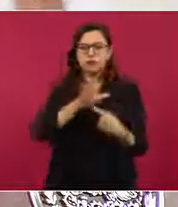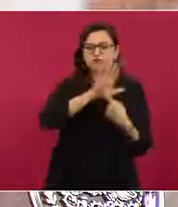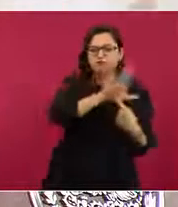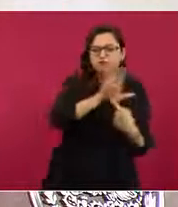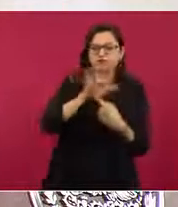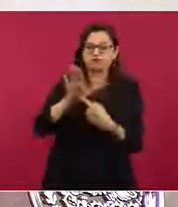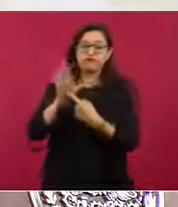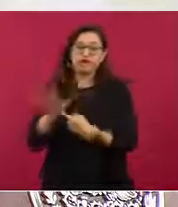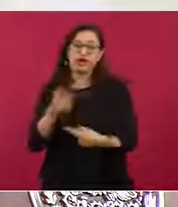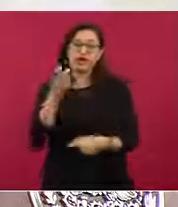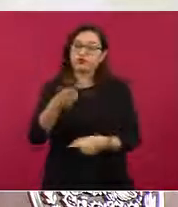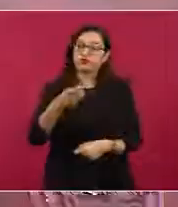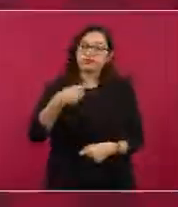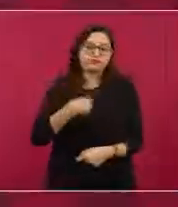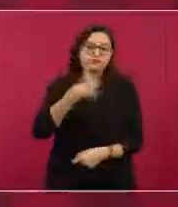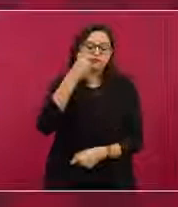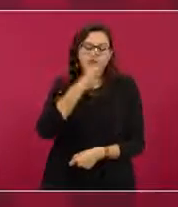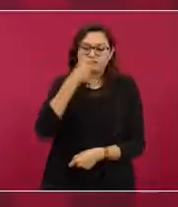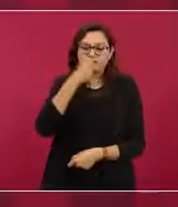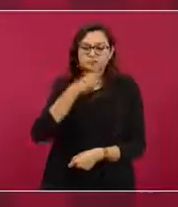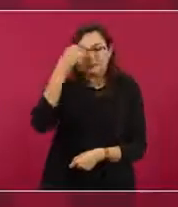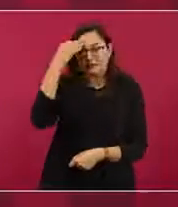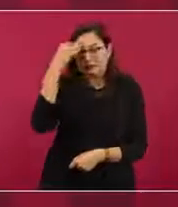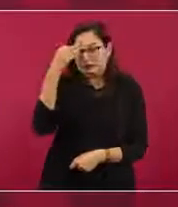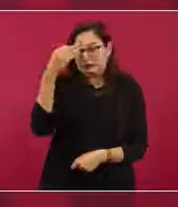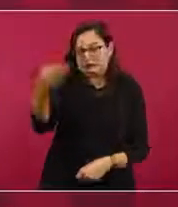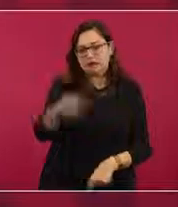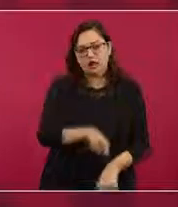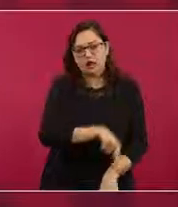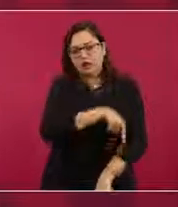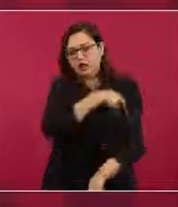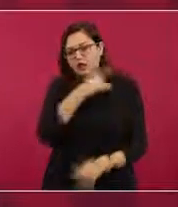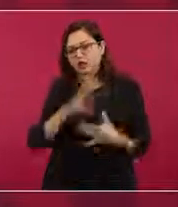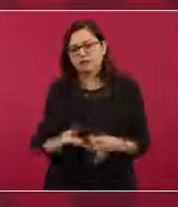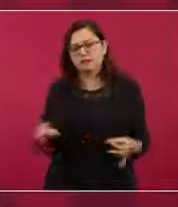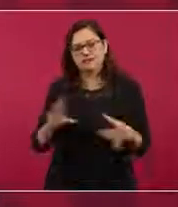Entonces, por eso me lleva tiempo, ¿no? Te ofrezco disculpas.